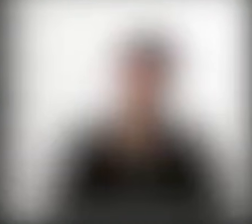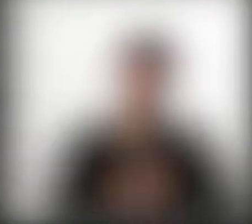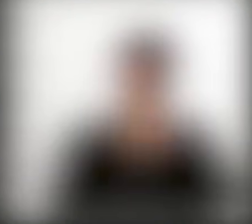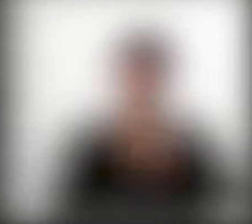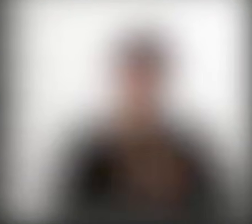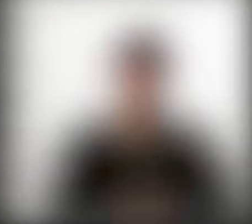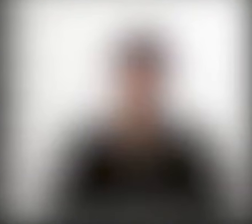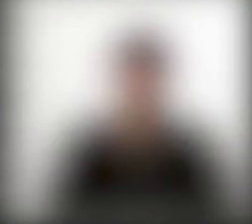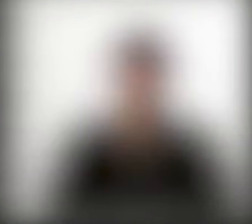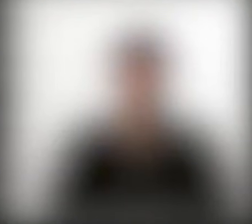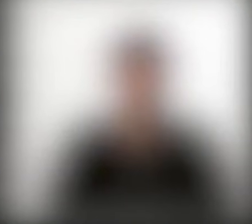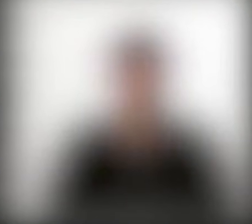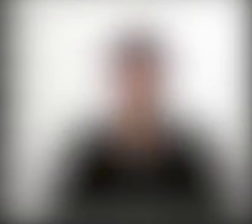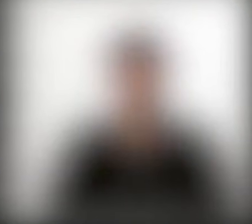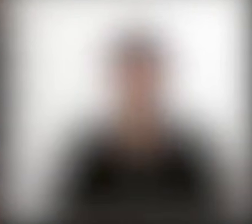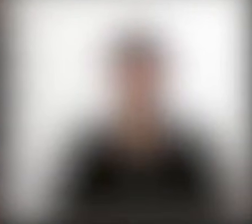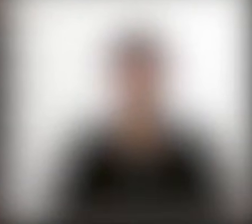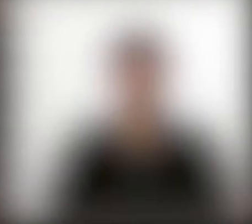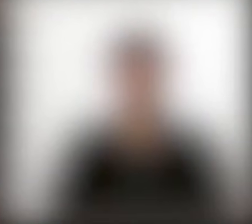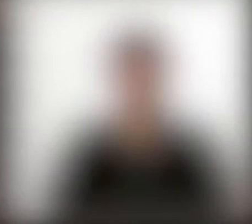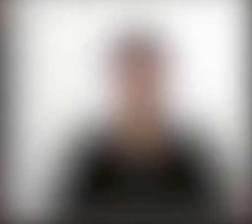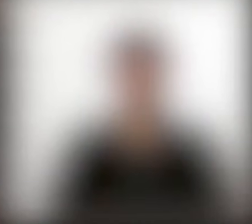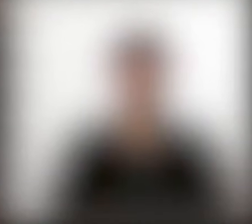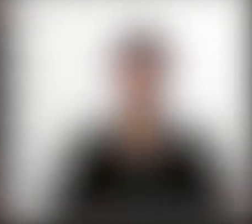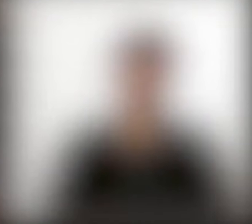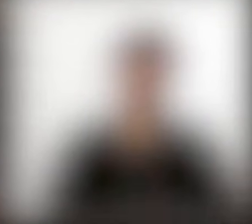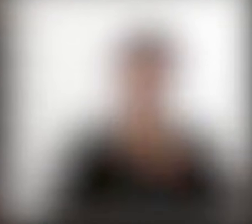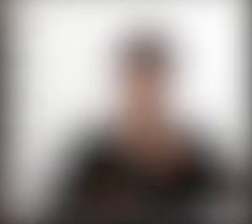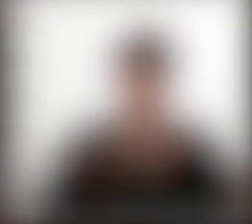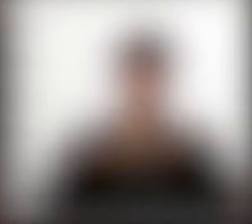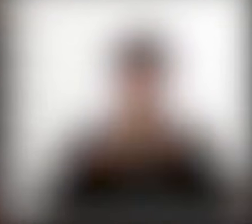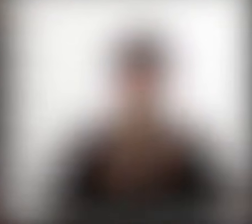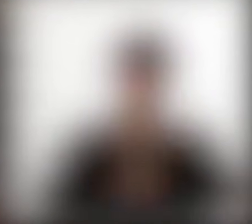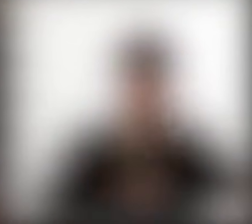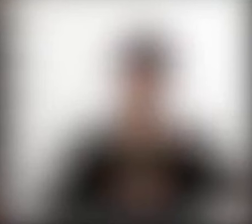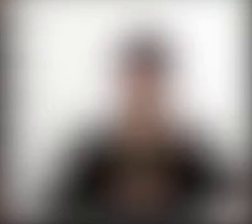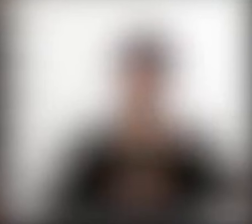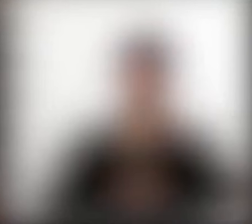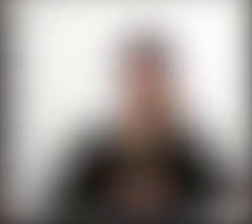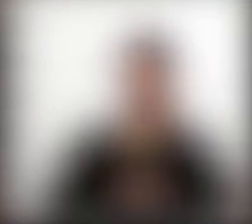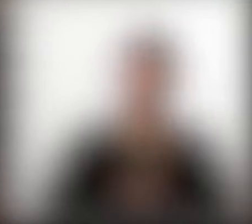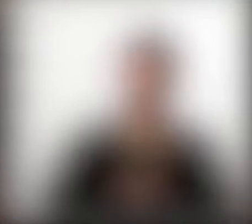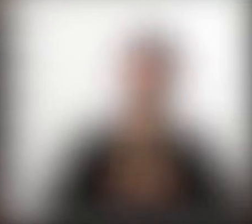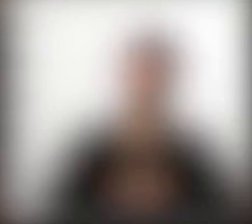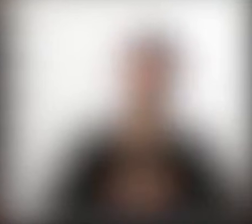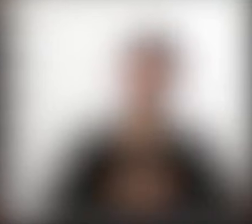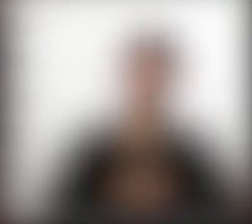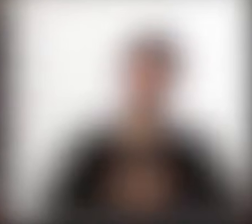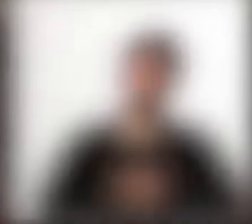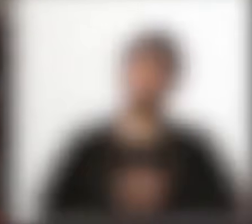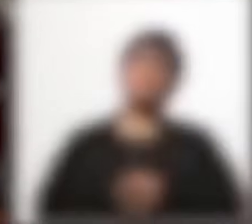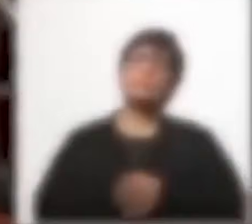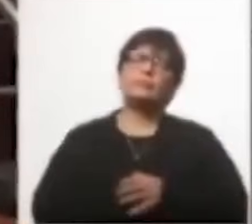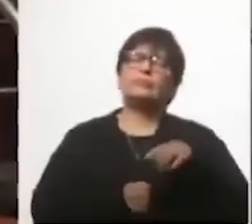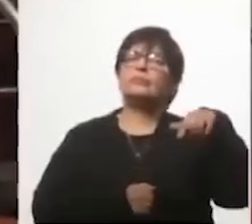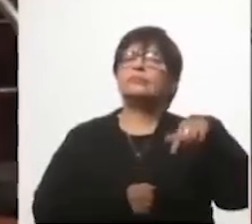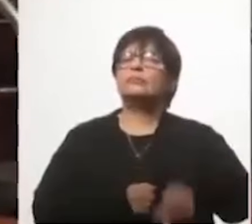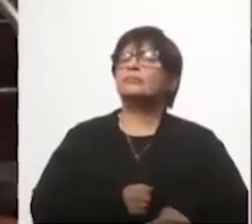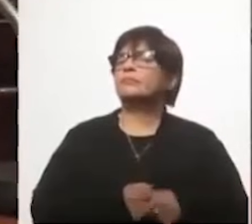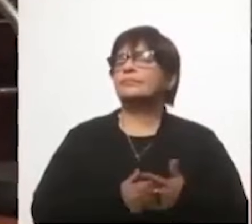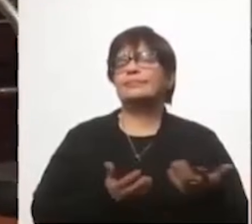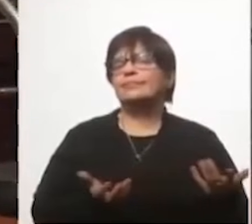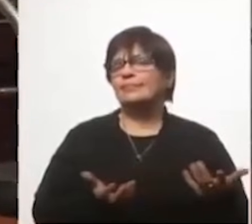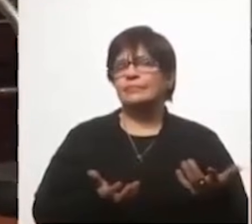Gracias, señora presidente. Voté por la afirmativa porque aquí, en el